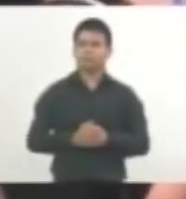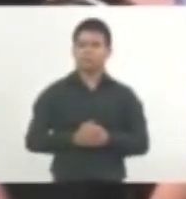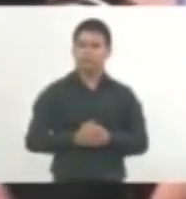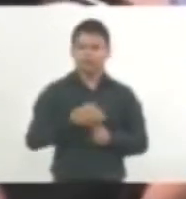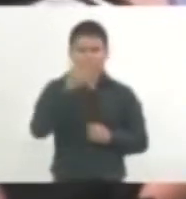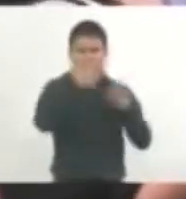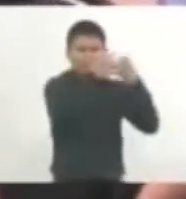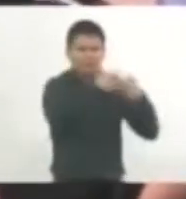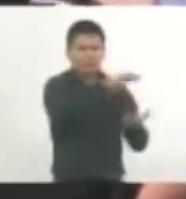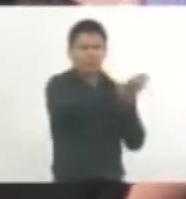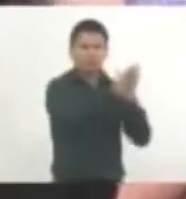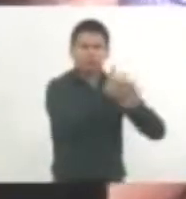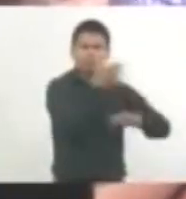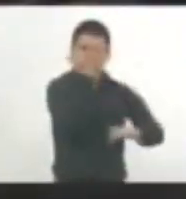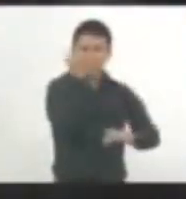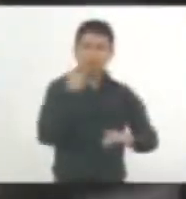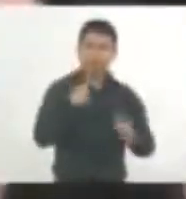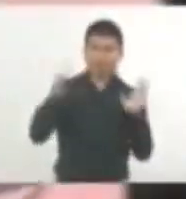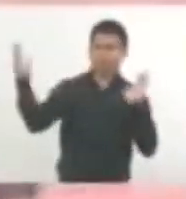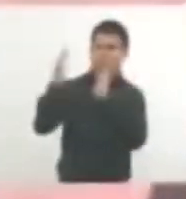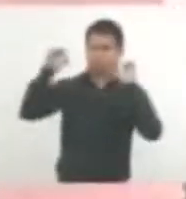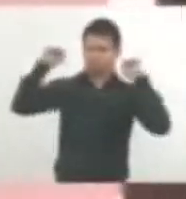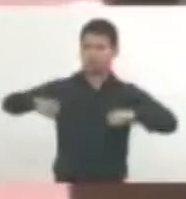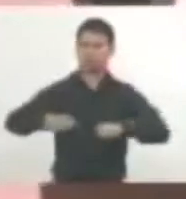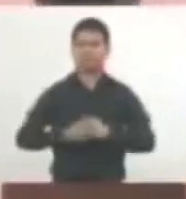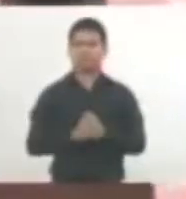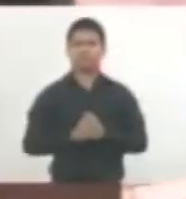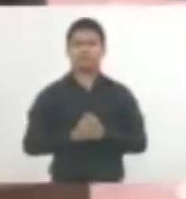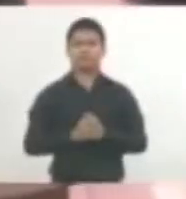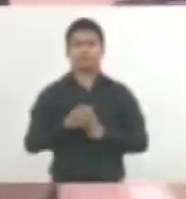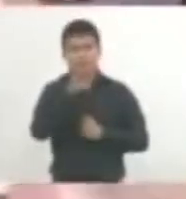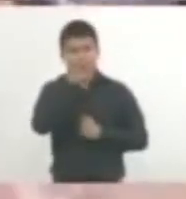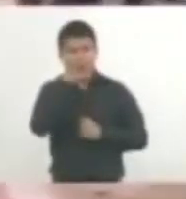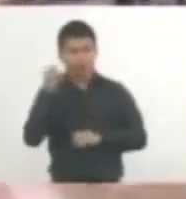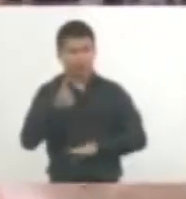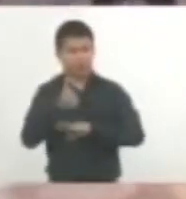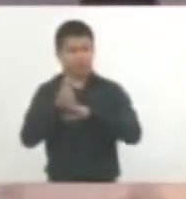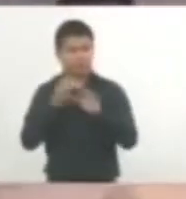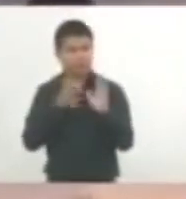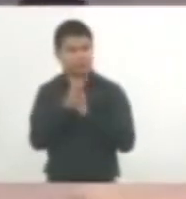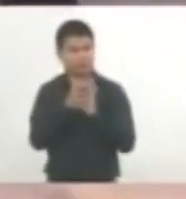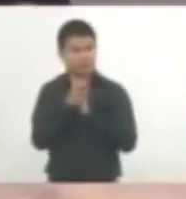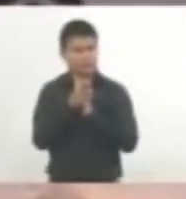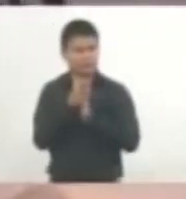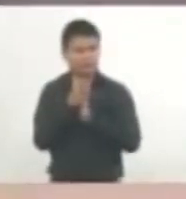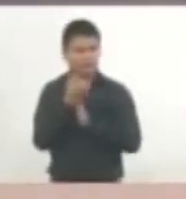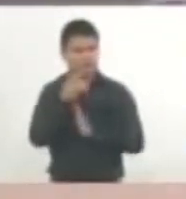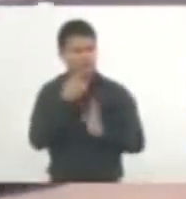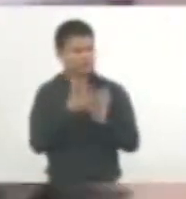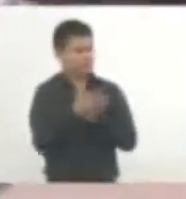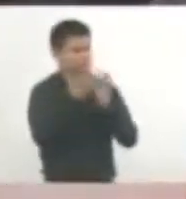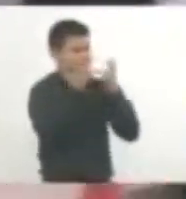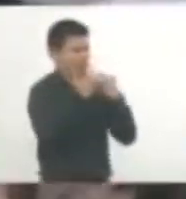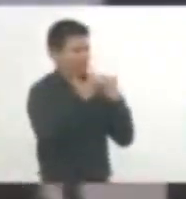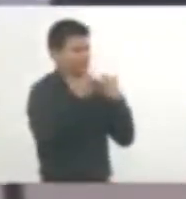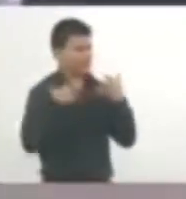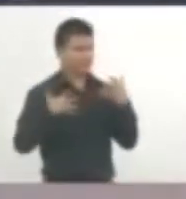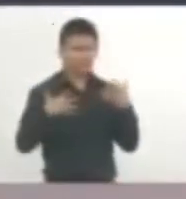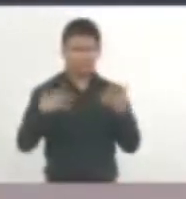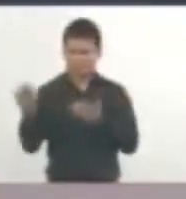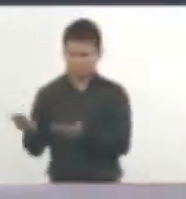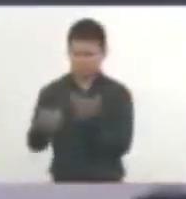liquidación ante cualquier instancia internacional. Según Mendoza, hasta el momento no se han recibido ofertas formales para asumir a Electricaribe.